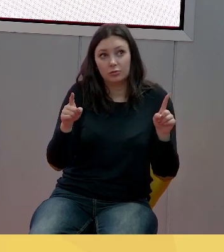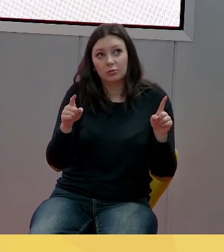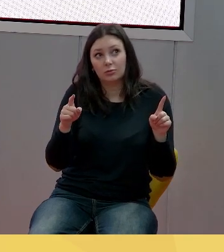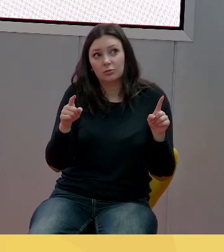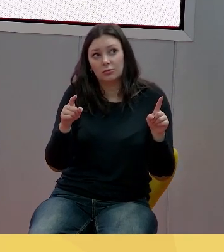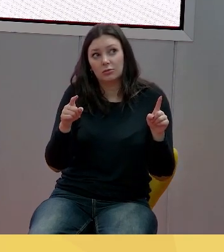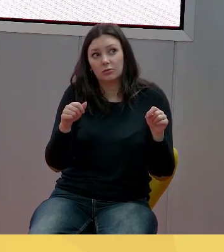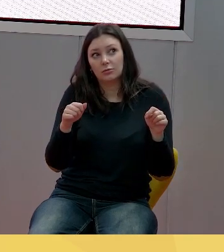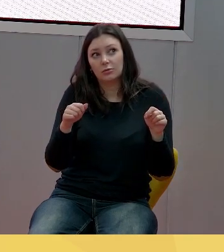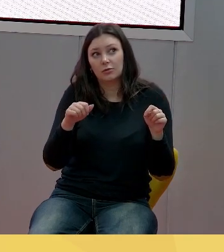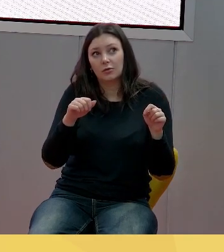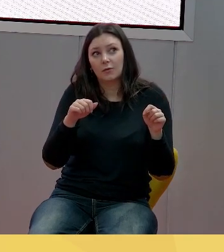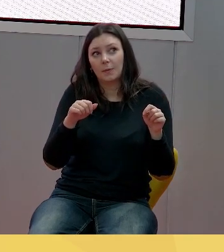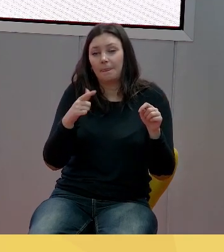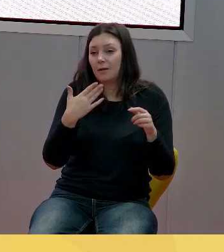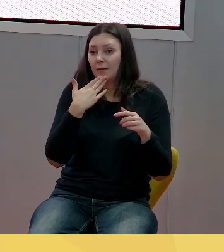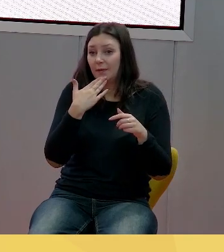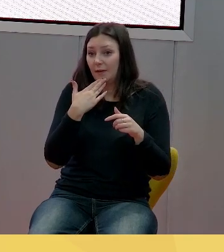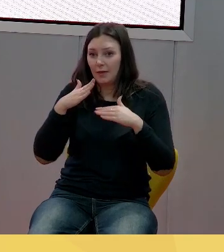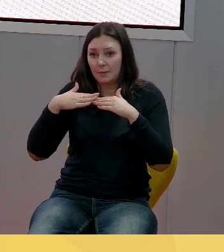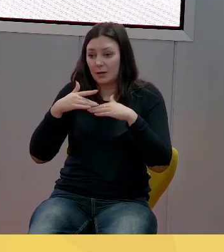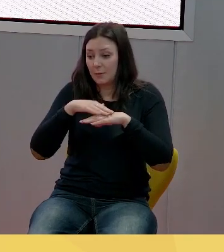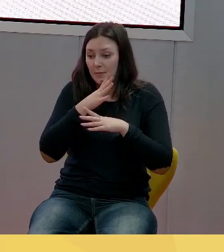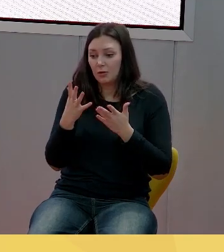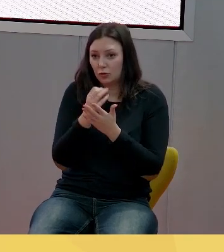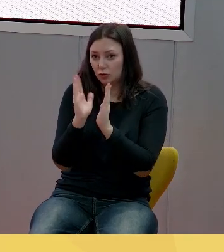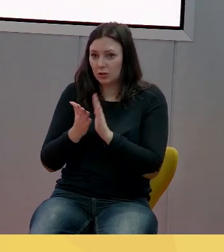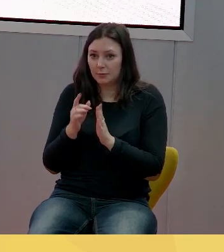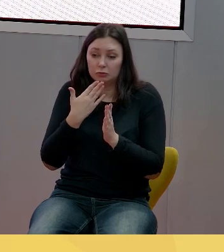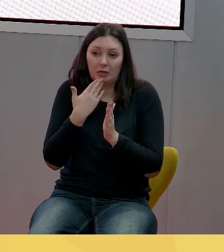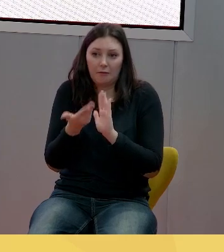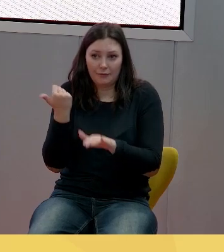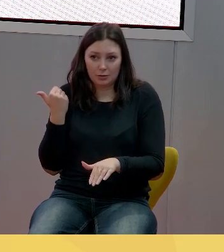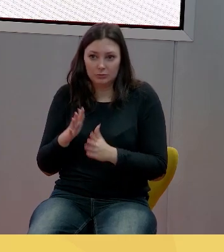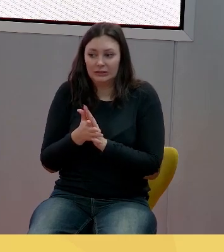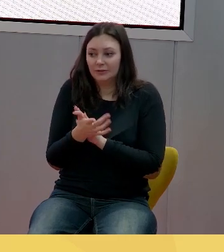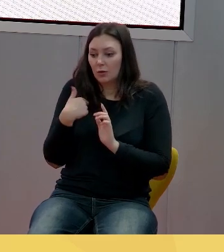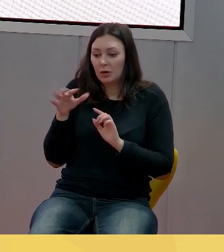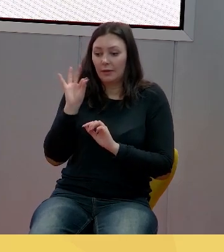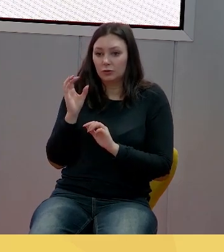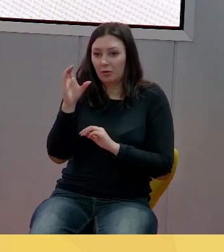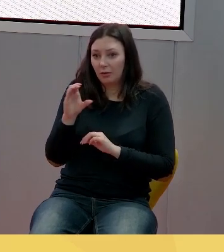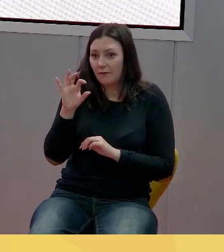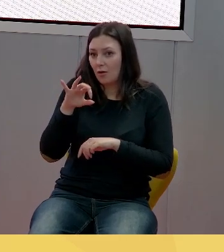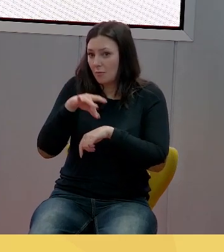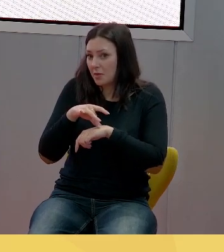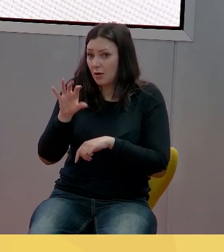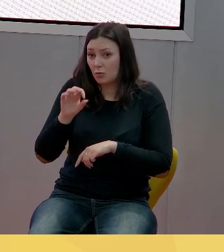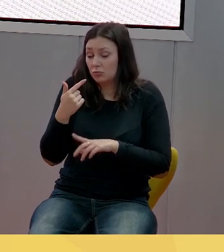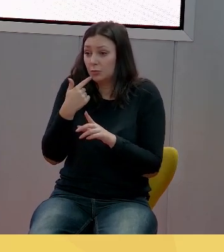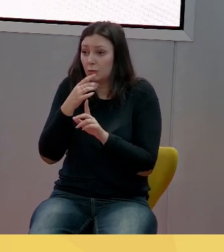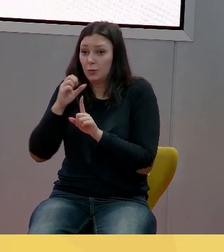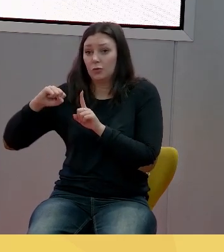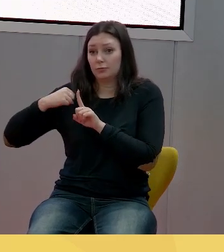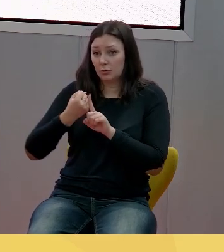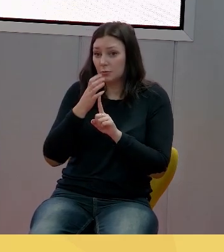eliminaron la edad mínima para todos los tratamientos. Y esto no fue una decisión científica ni médica, sino que lo hicieron por presiones que están en